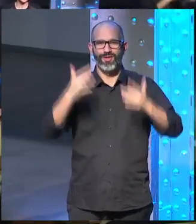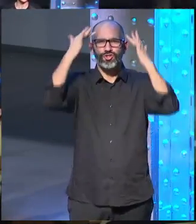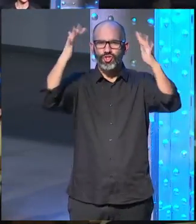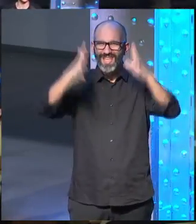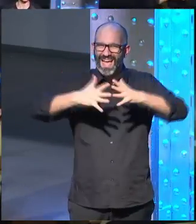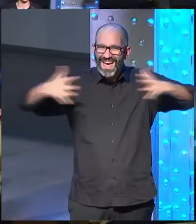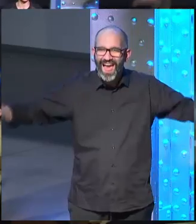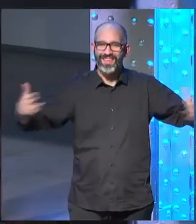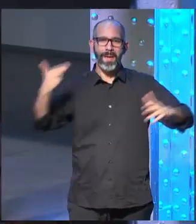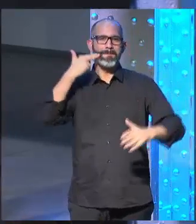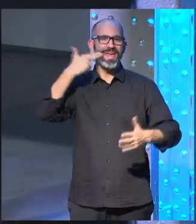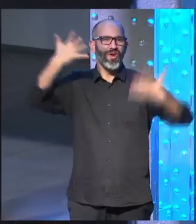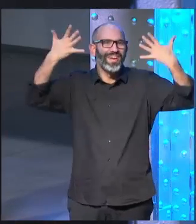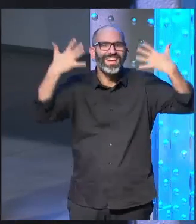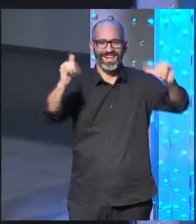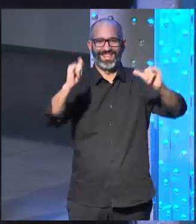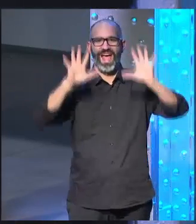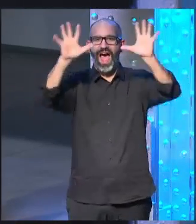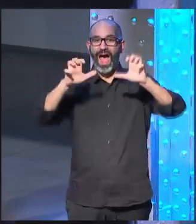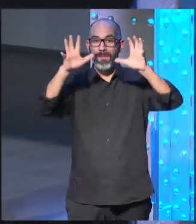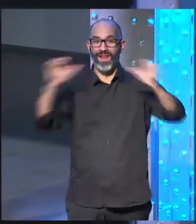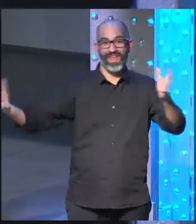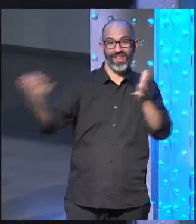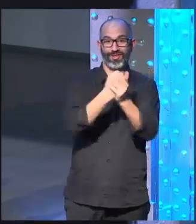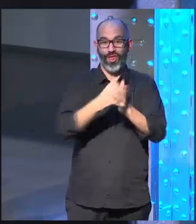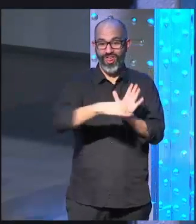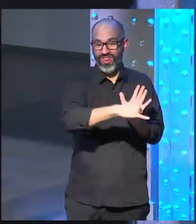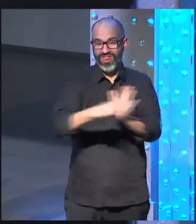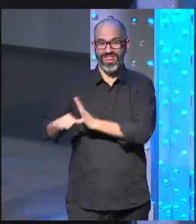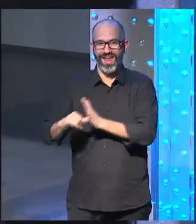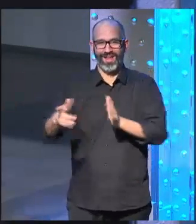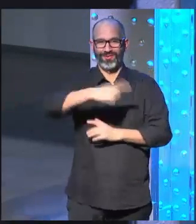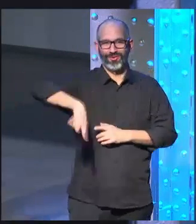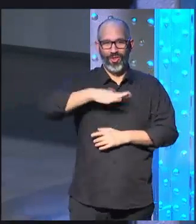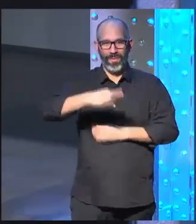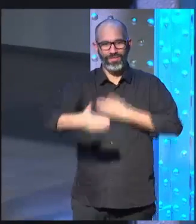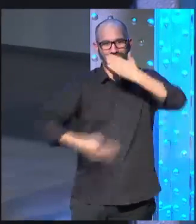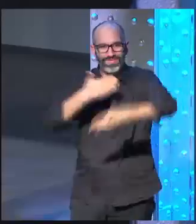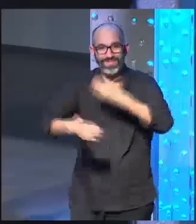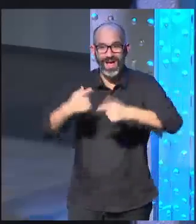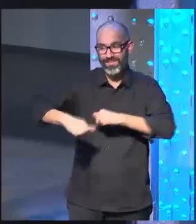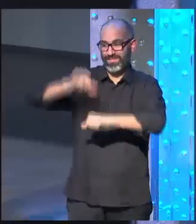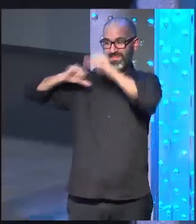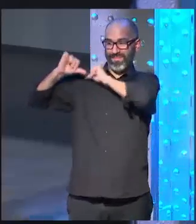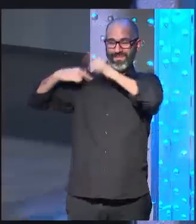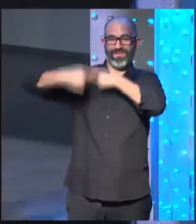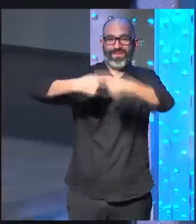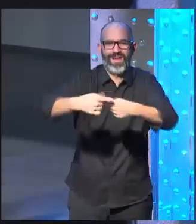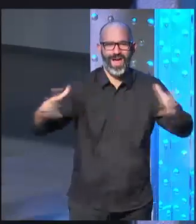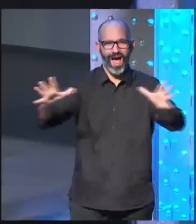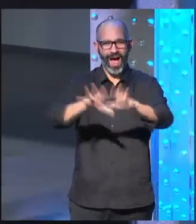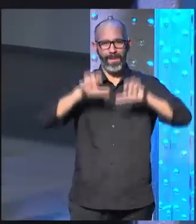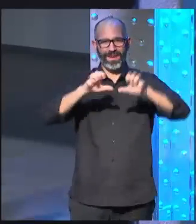grande, no tengáis miedo y aprended de todo lo que tengan la gente importante y la gente que ya lo ha hecho que tenga que